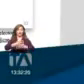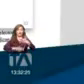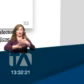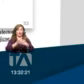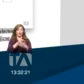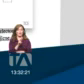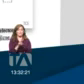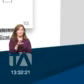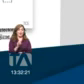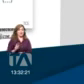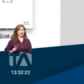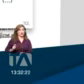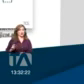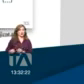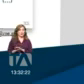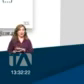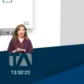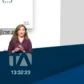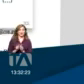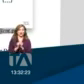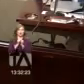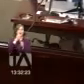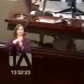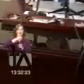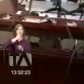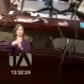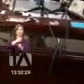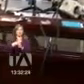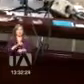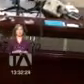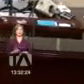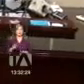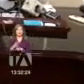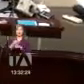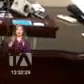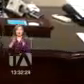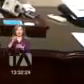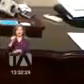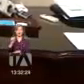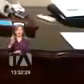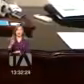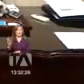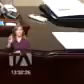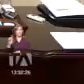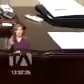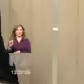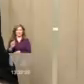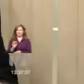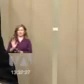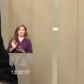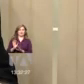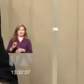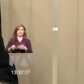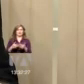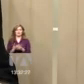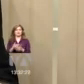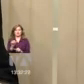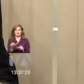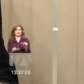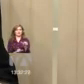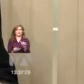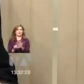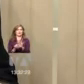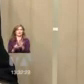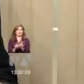equivalente a 20 remuneraciones básicas unificadas del trabajador. El consejero José Cabrera fue el único en reaccionar. Justificó su acción. Nuestros asesores